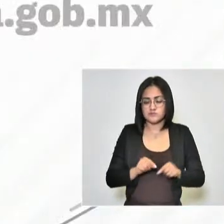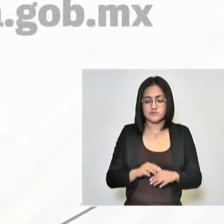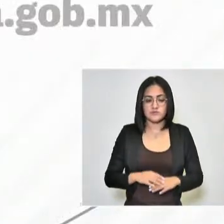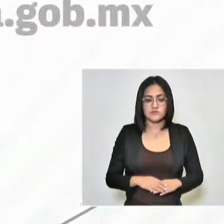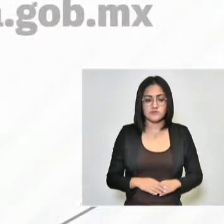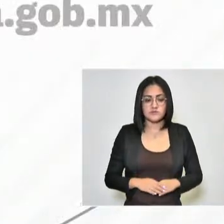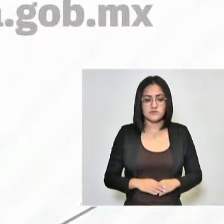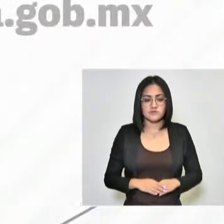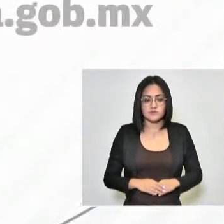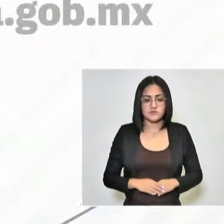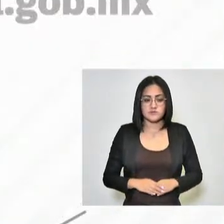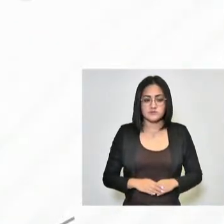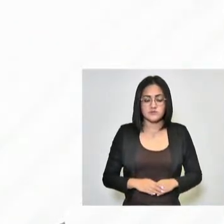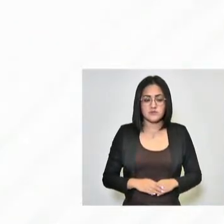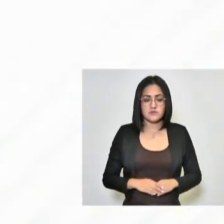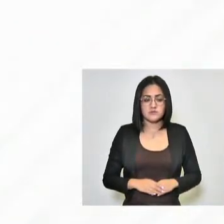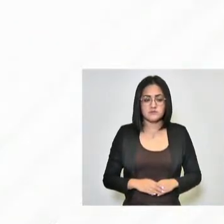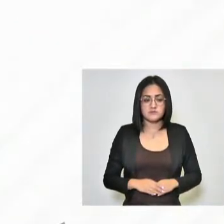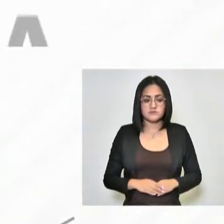Secretaria,